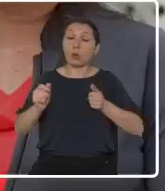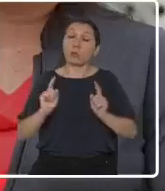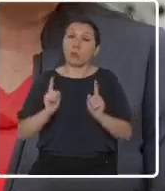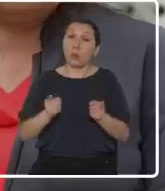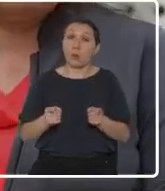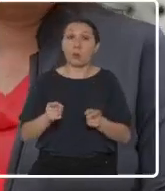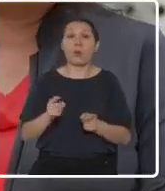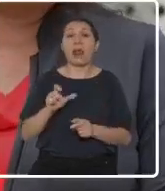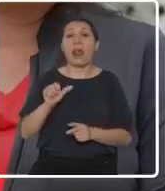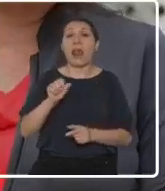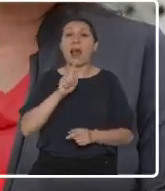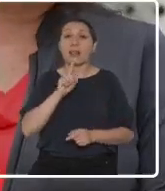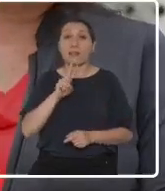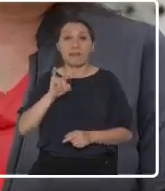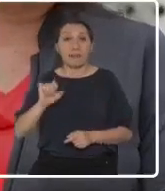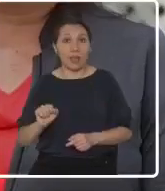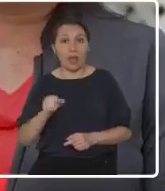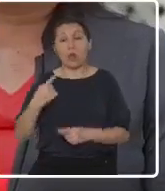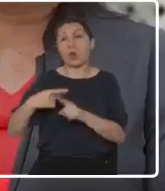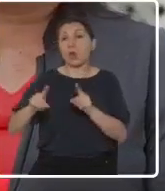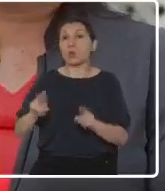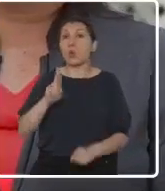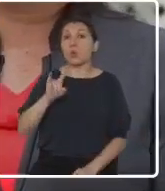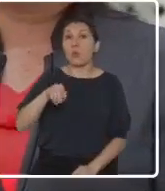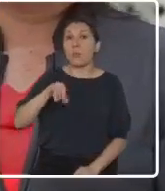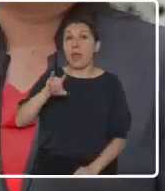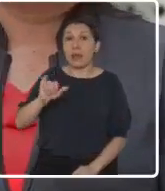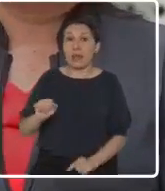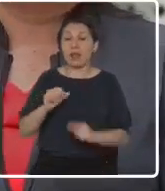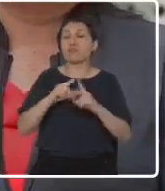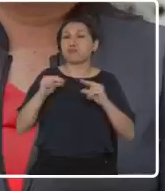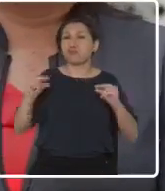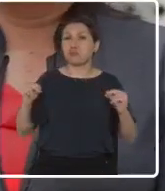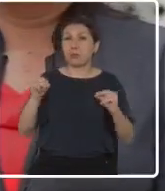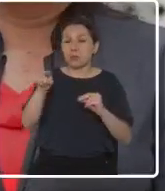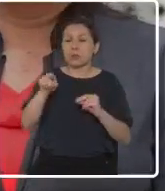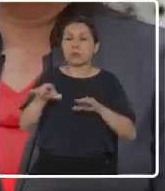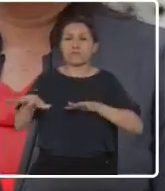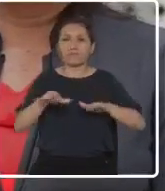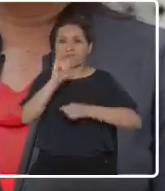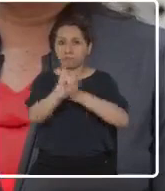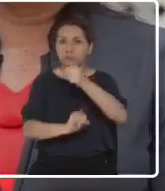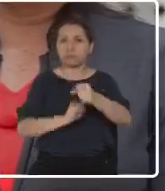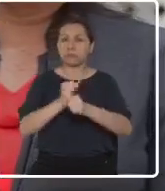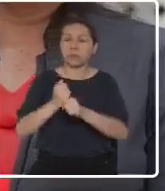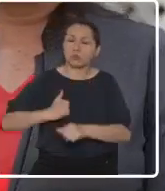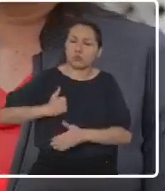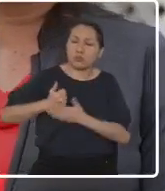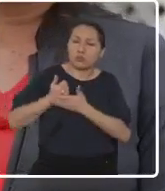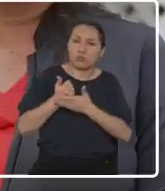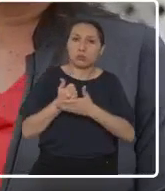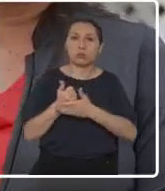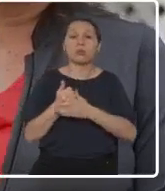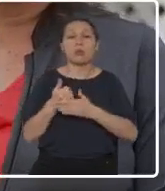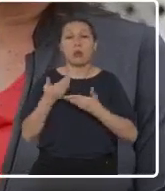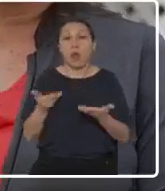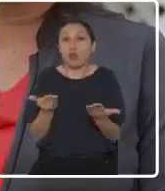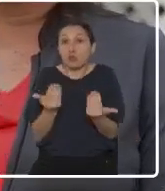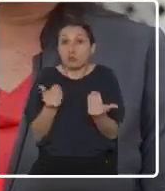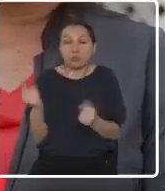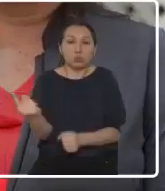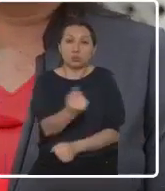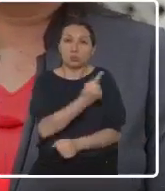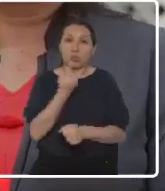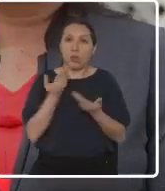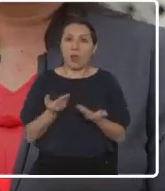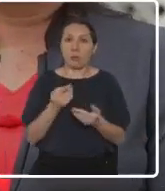como Latvia o Rumania. La solidaridad internacional está activa, porque en estos momentos nos necesitamos